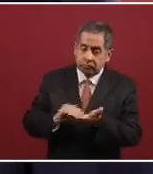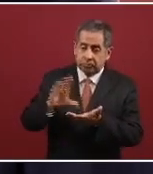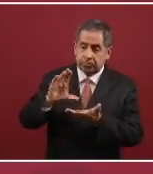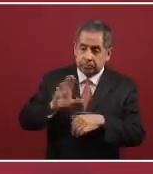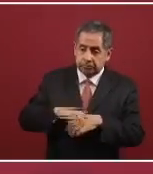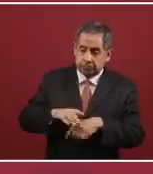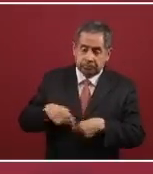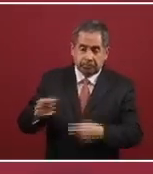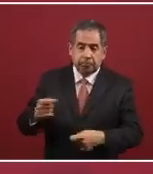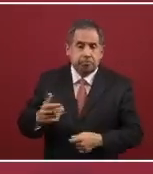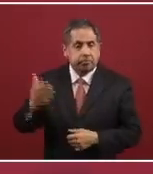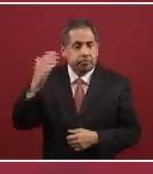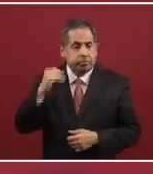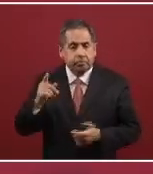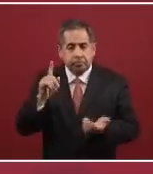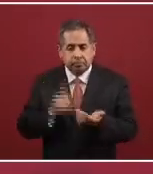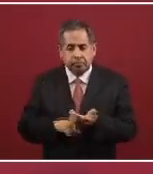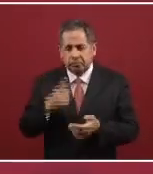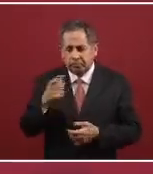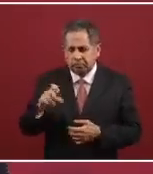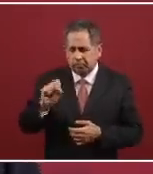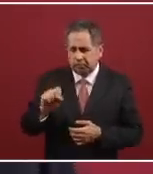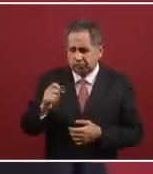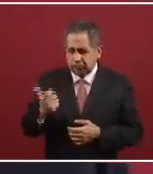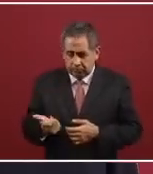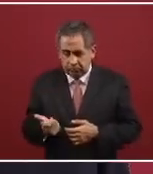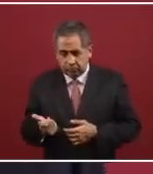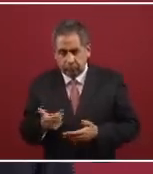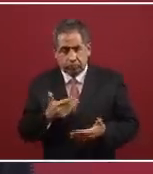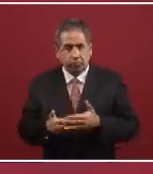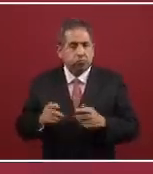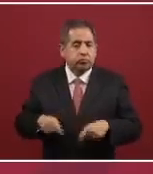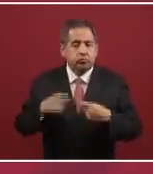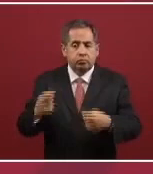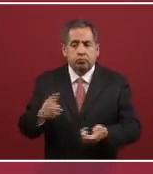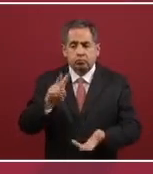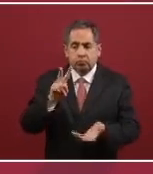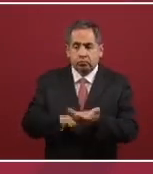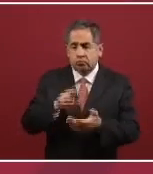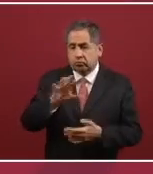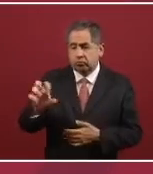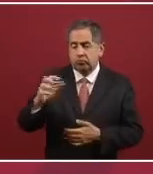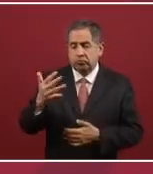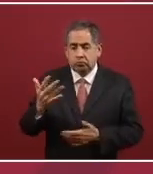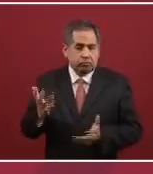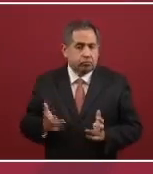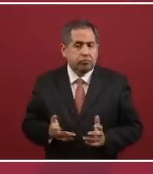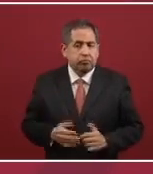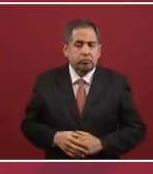porque les entregaban 1,160 pesos y ahora son 2,550